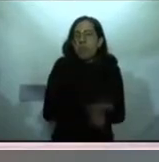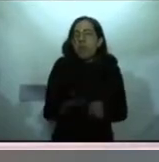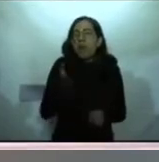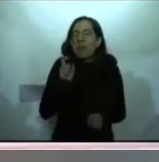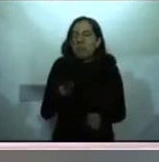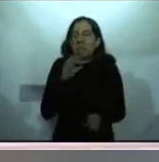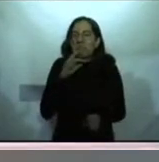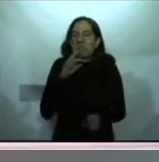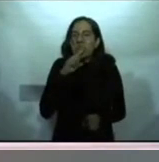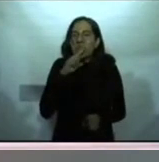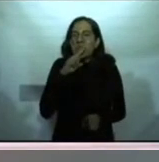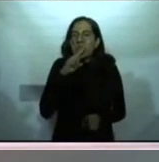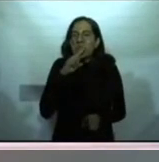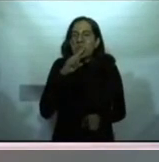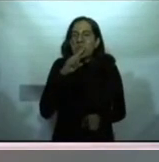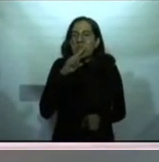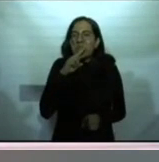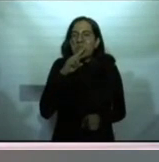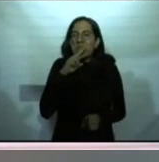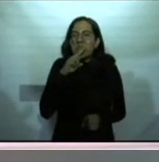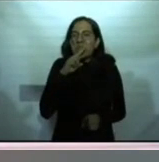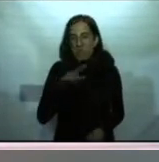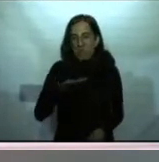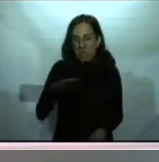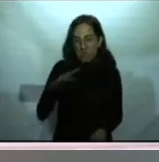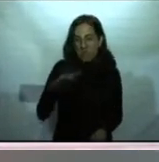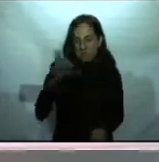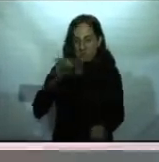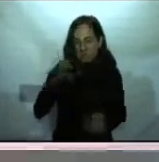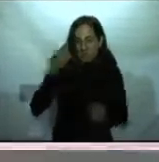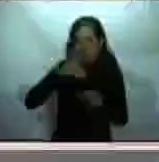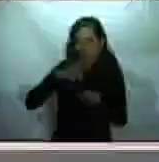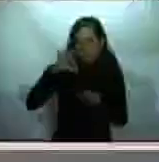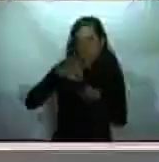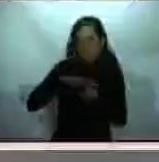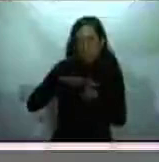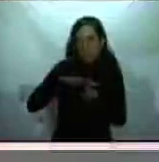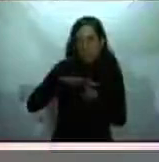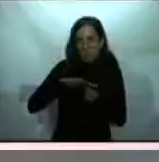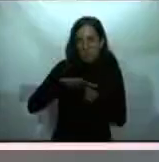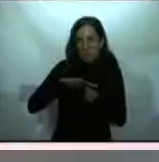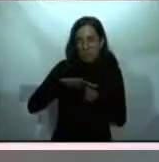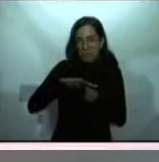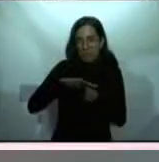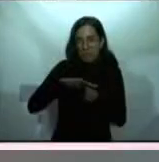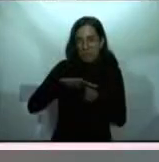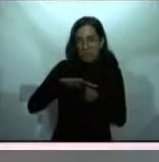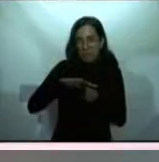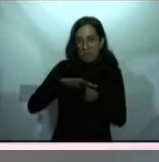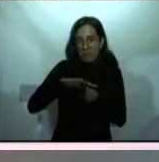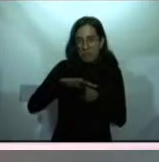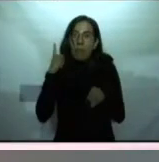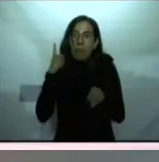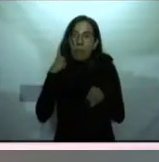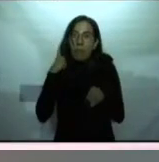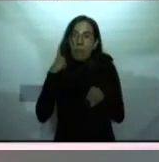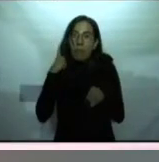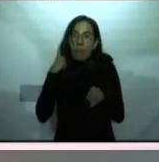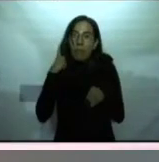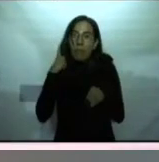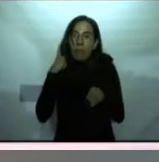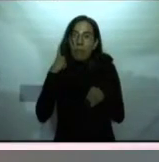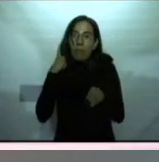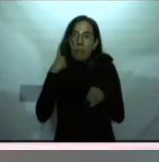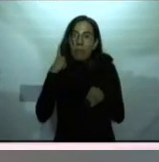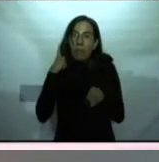mejor? ¿Que los consejeros electorales sean electos por la Cámara de Diputados o por el pueblo de